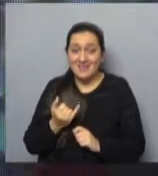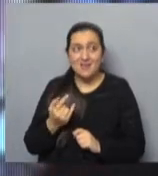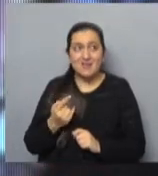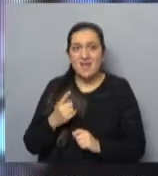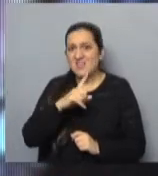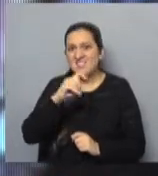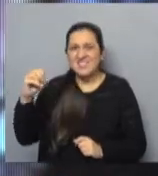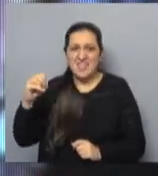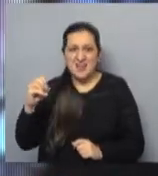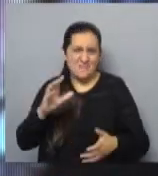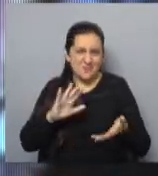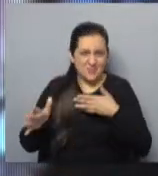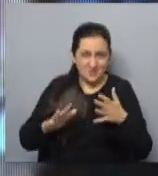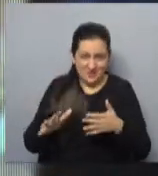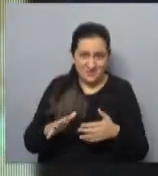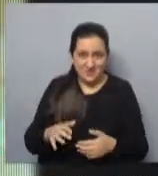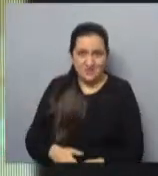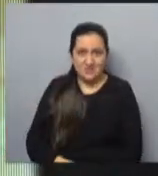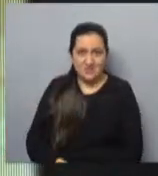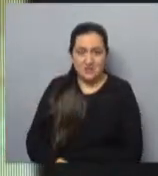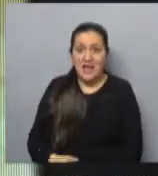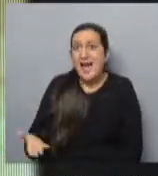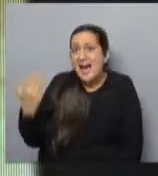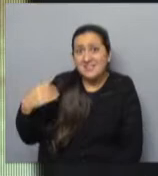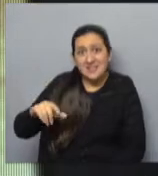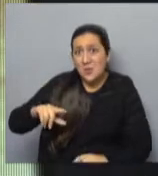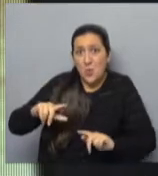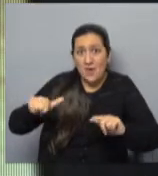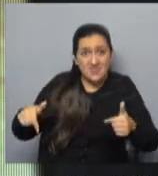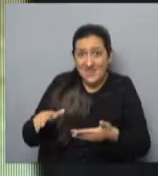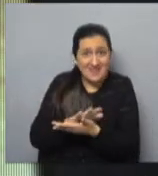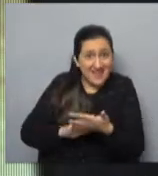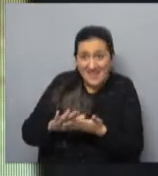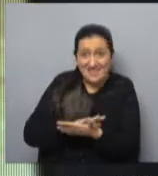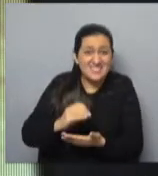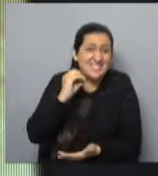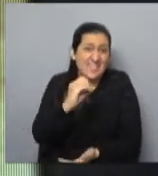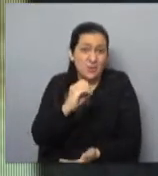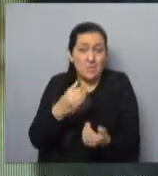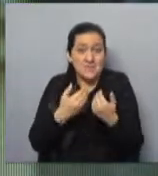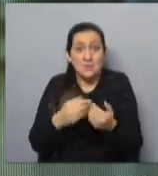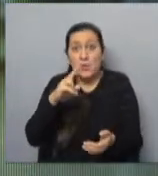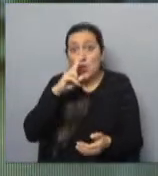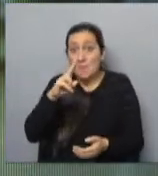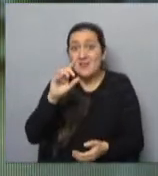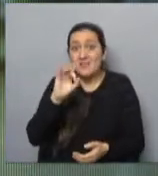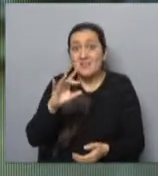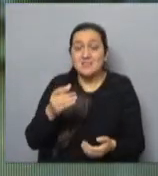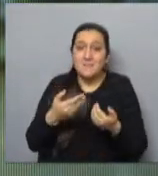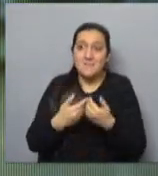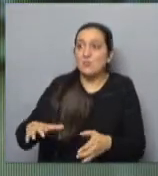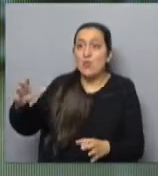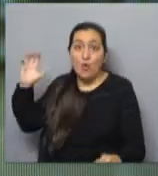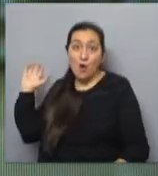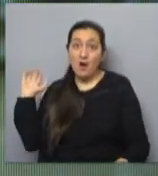risas y cuando no había una empezamos en el 2015 metiendo ajam bolsa y apruebo a